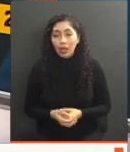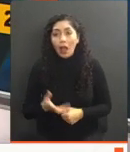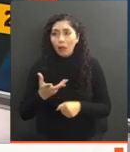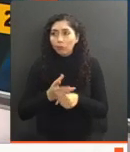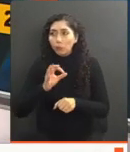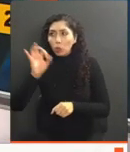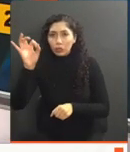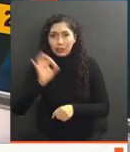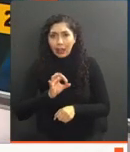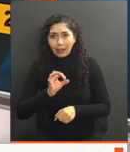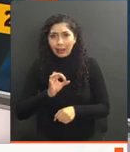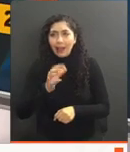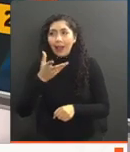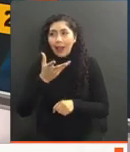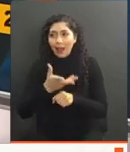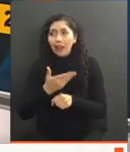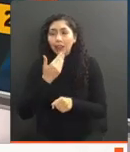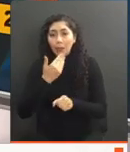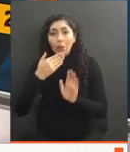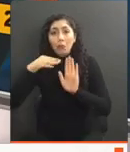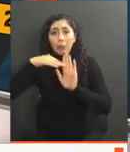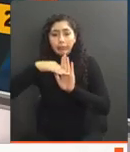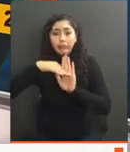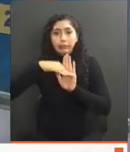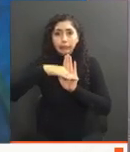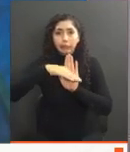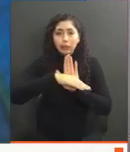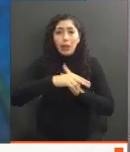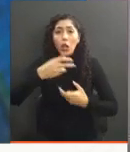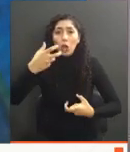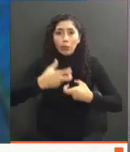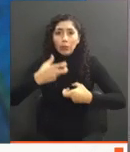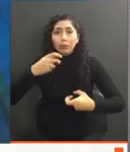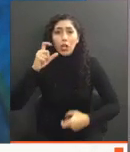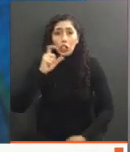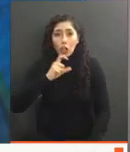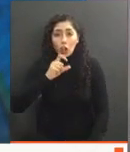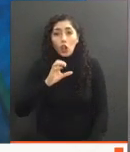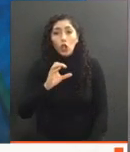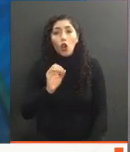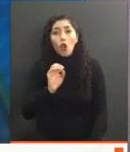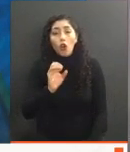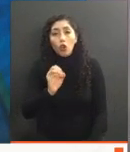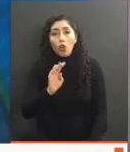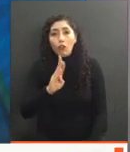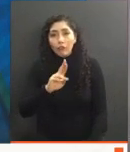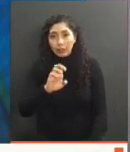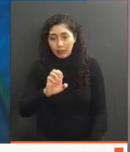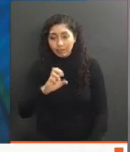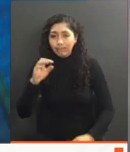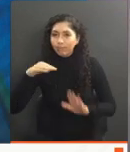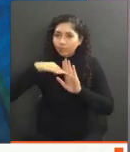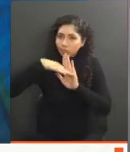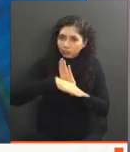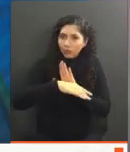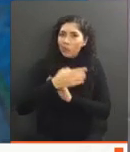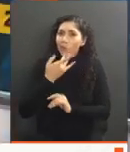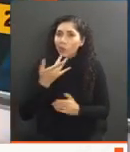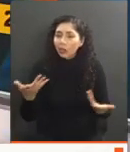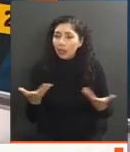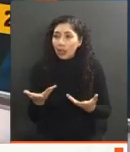se ve la caída también consistente del metal rojo. Y esto se debe principalmente ante el temor de